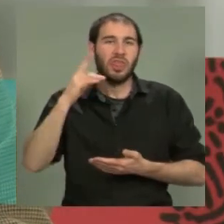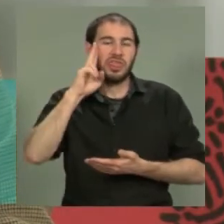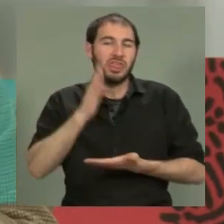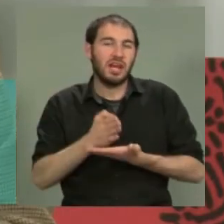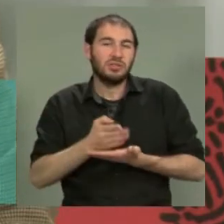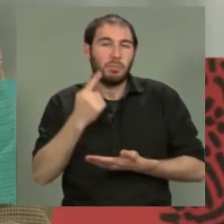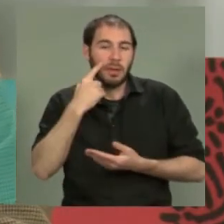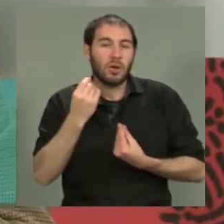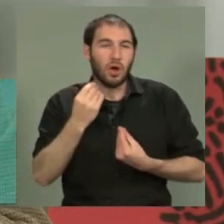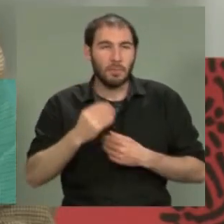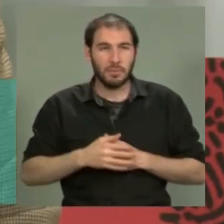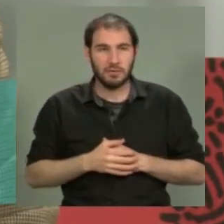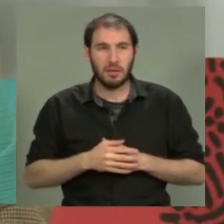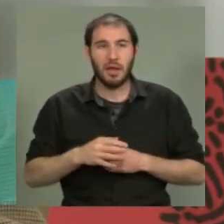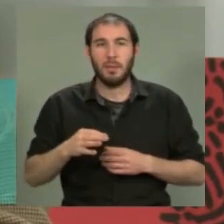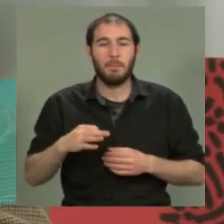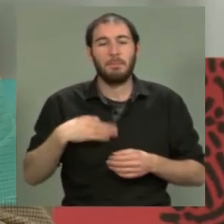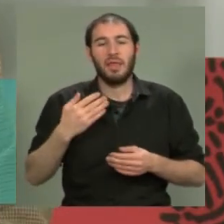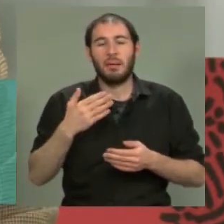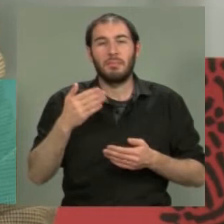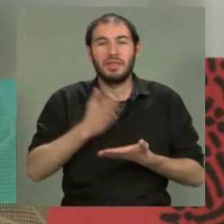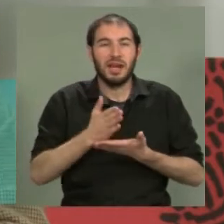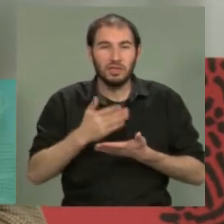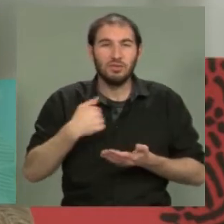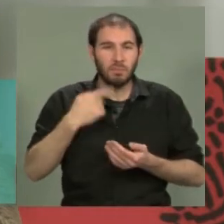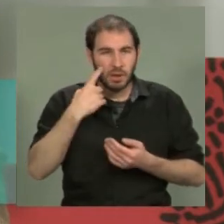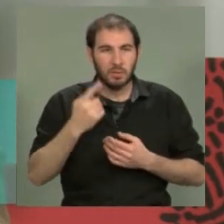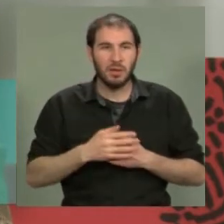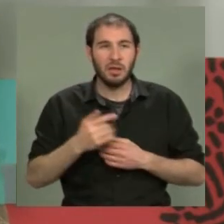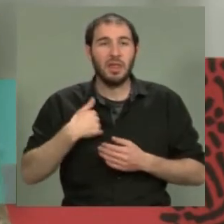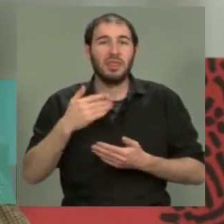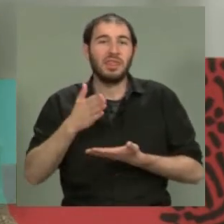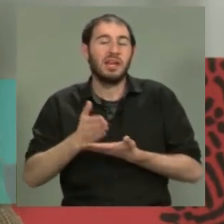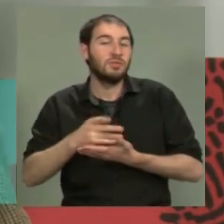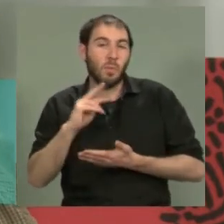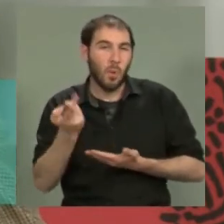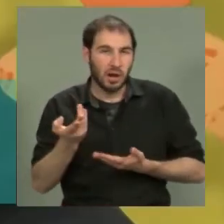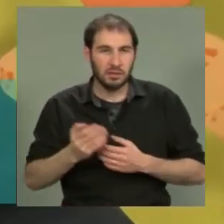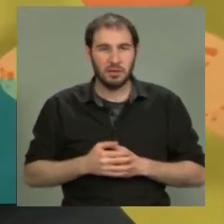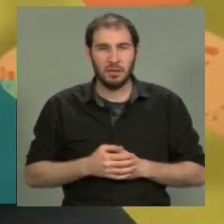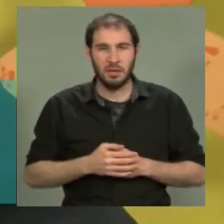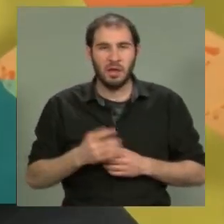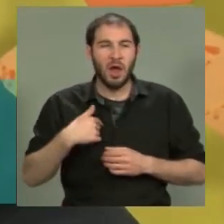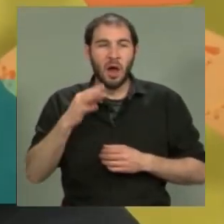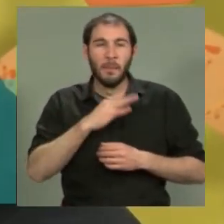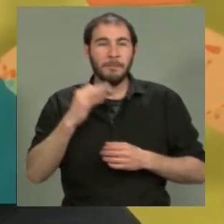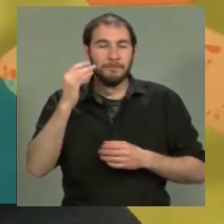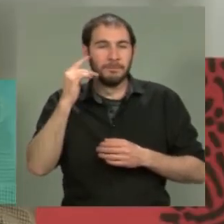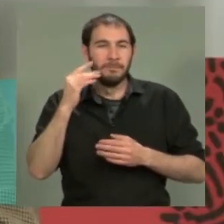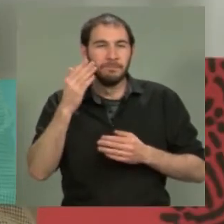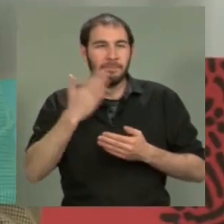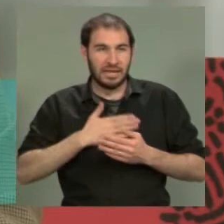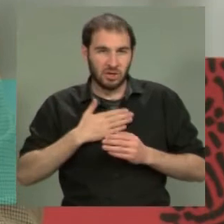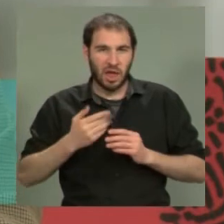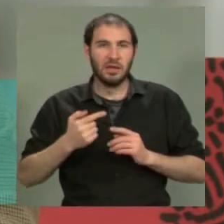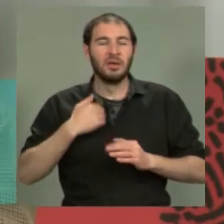cómo vivo. La vida es un derecho. Tengo un derecho como vivo, tengo un derecho como muero. No es un concepto personal, sino un concepto de lo que